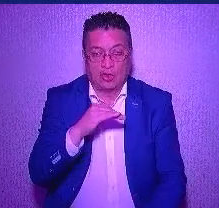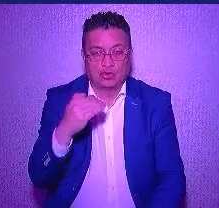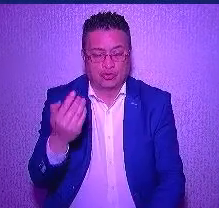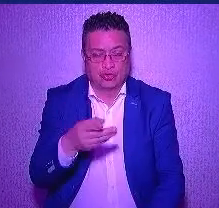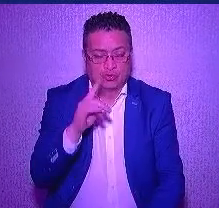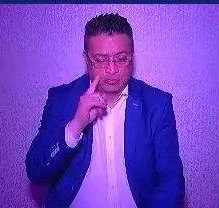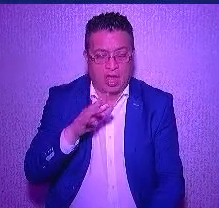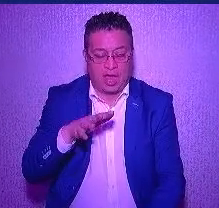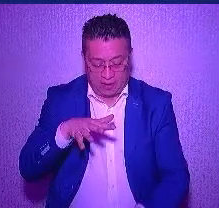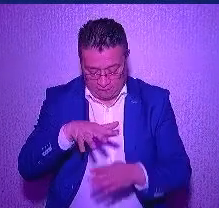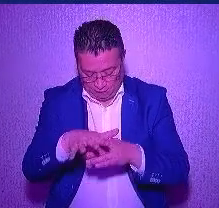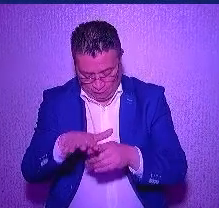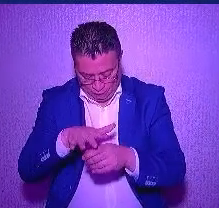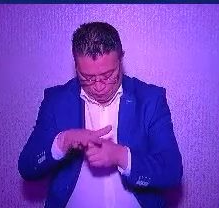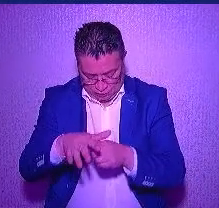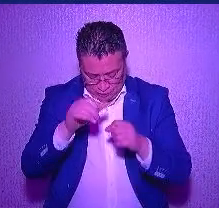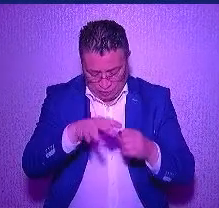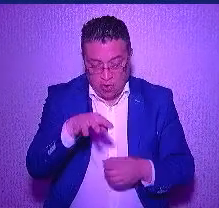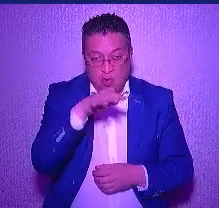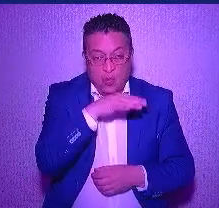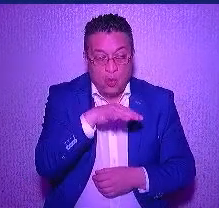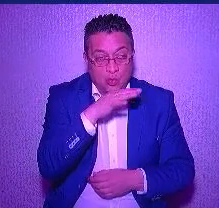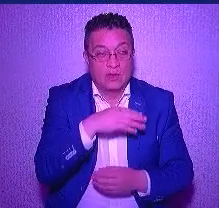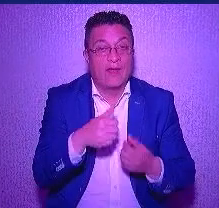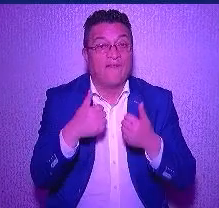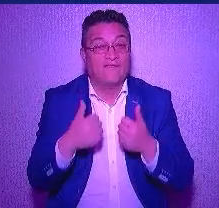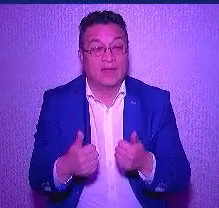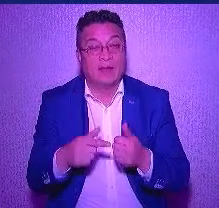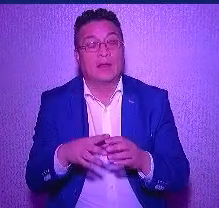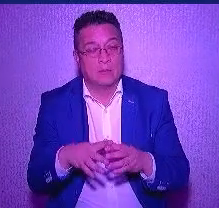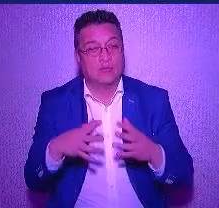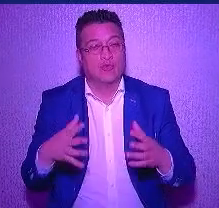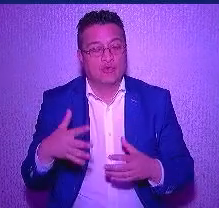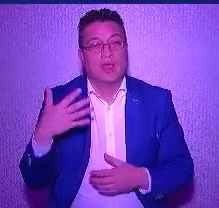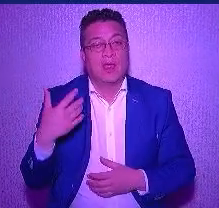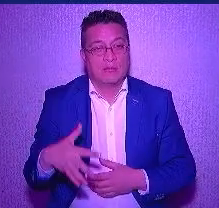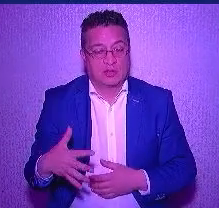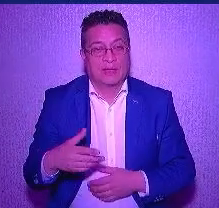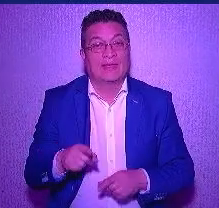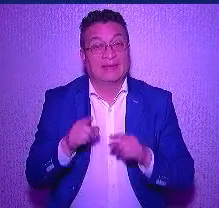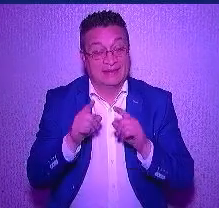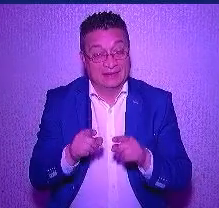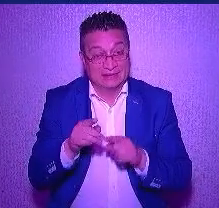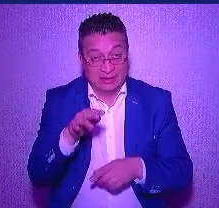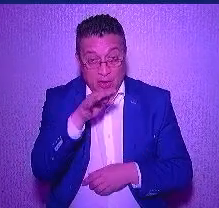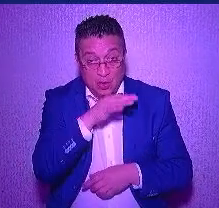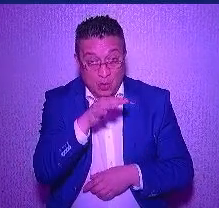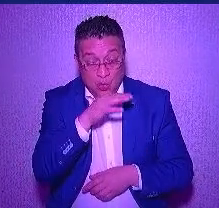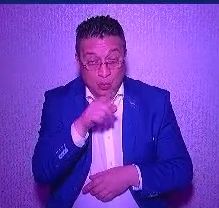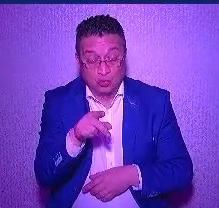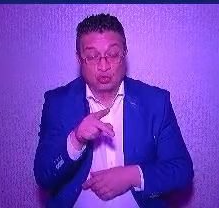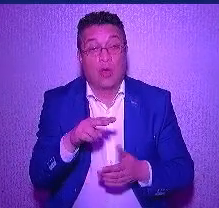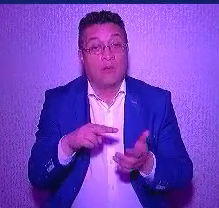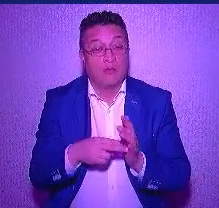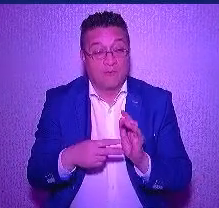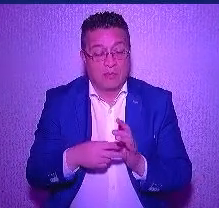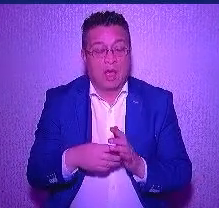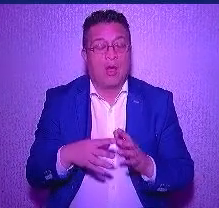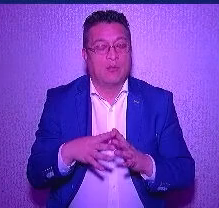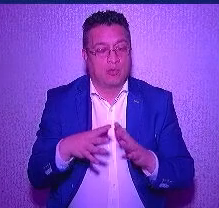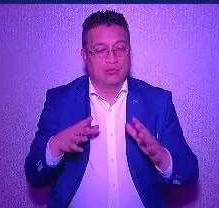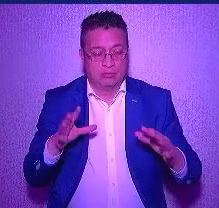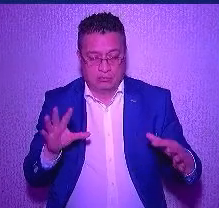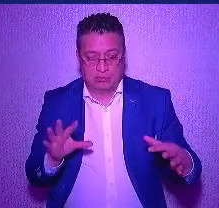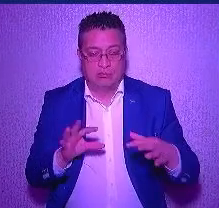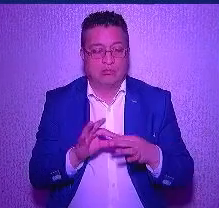influenciar la o usarla para el bien Es algo importante y este uso para resolución de problemas está muy alineado a